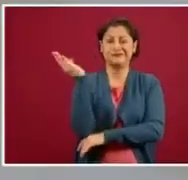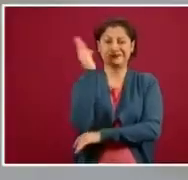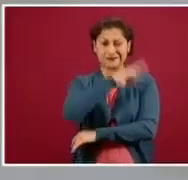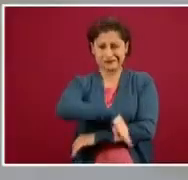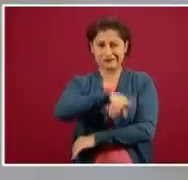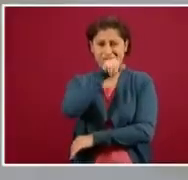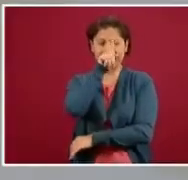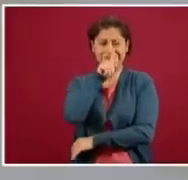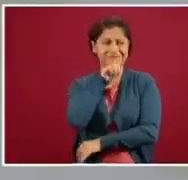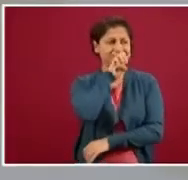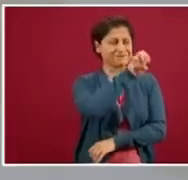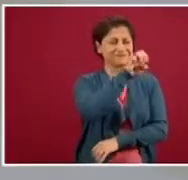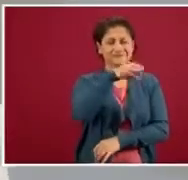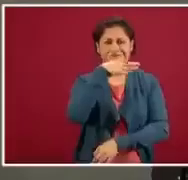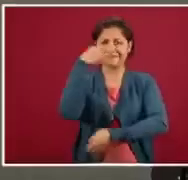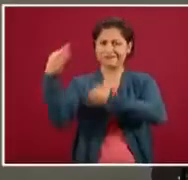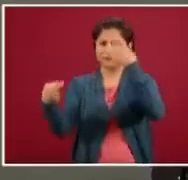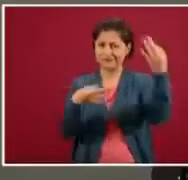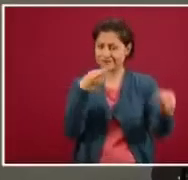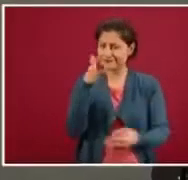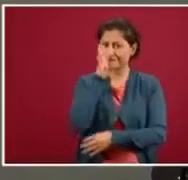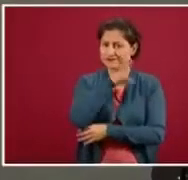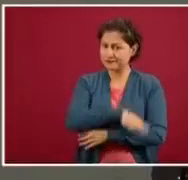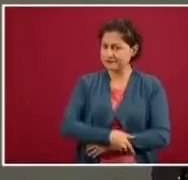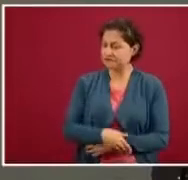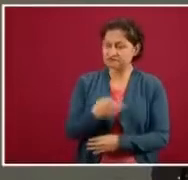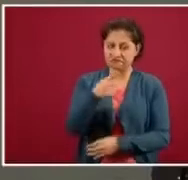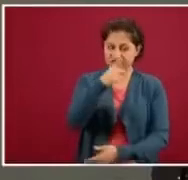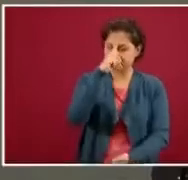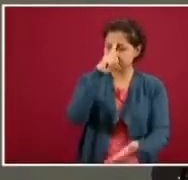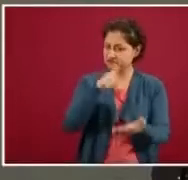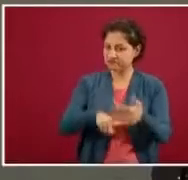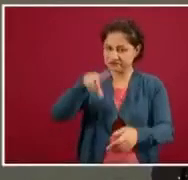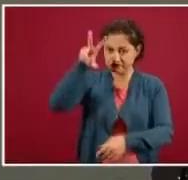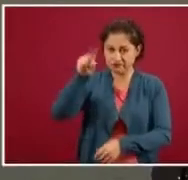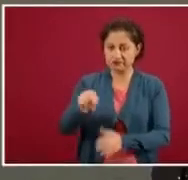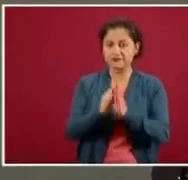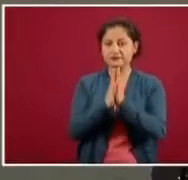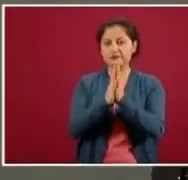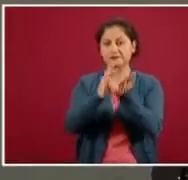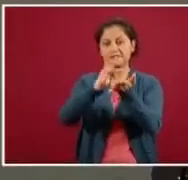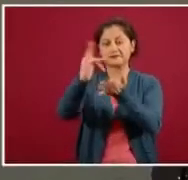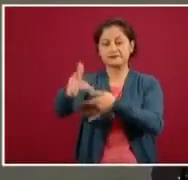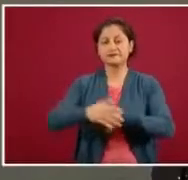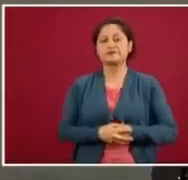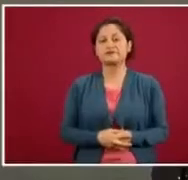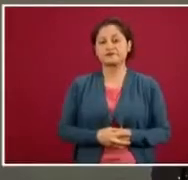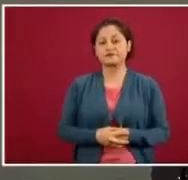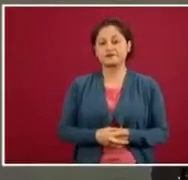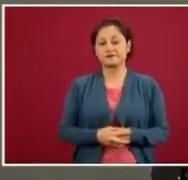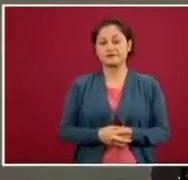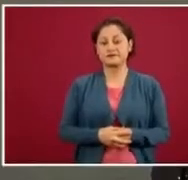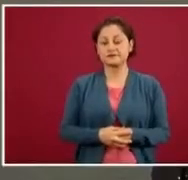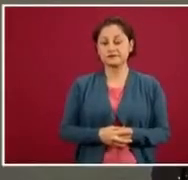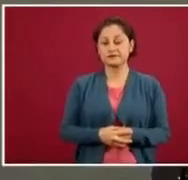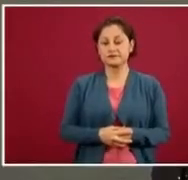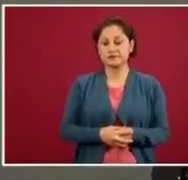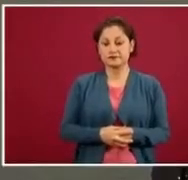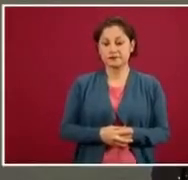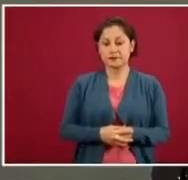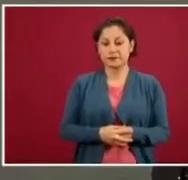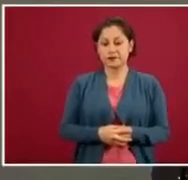desinformación y calumnias. Gracias. Estaba la compañera allá de blanco y usted, y luego usted, y después